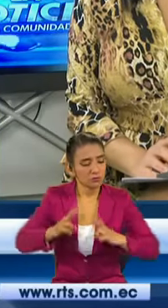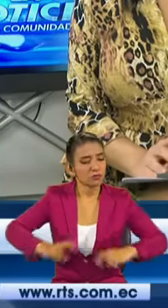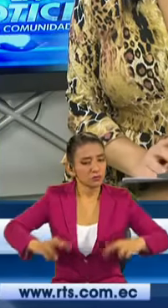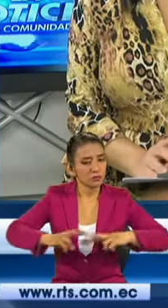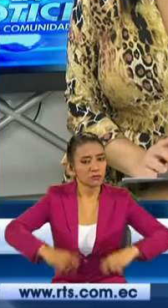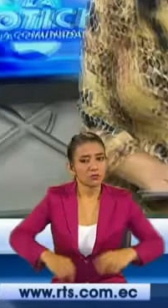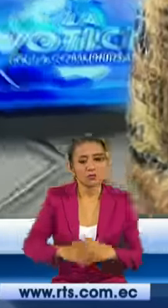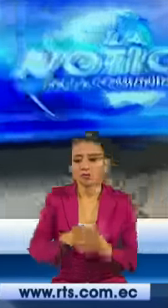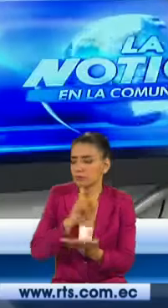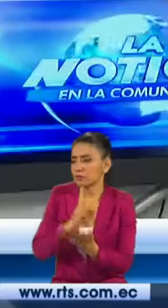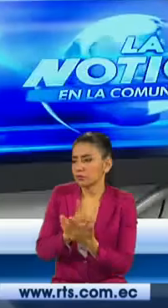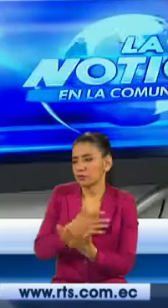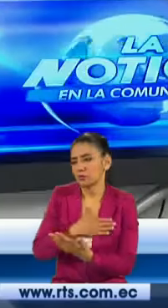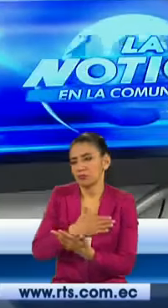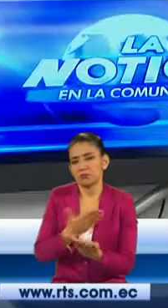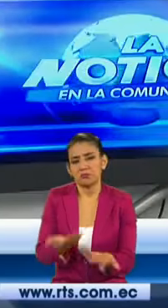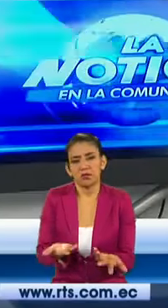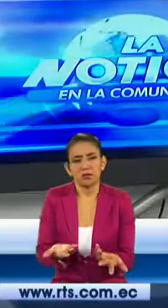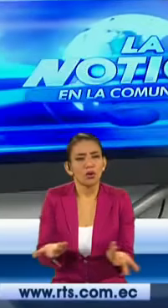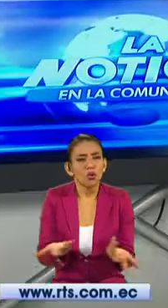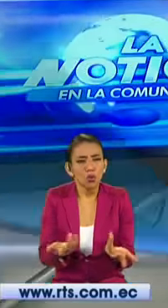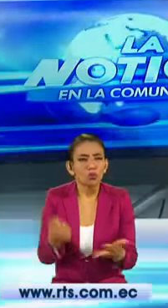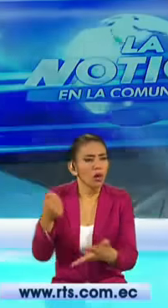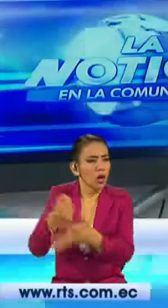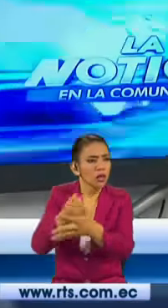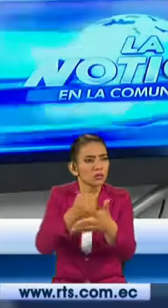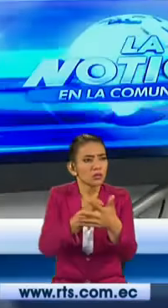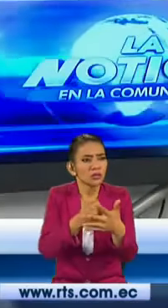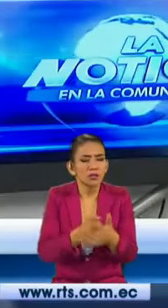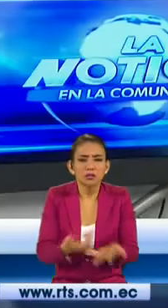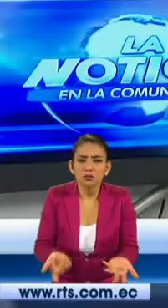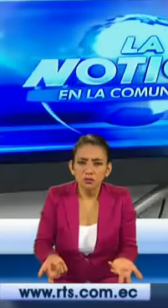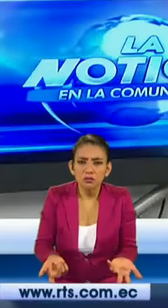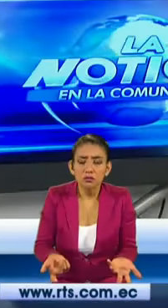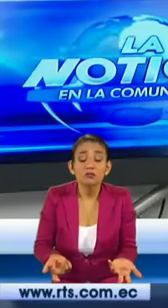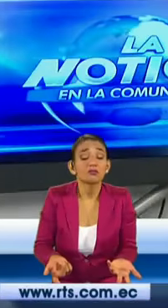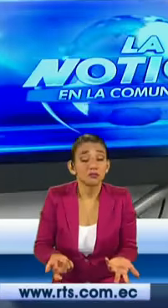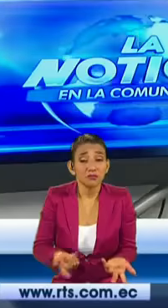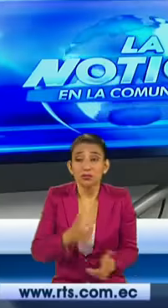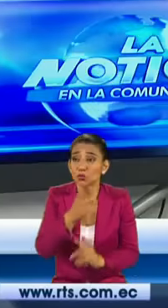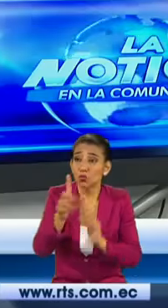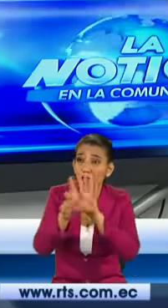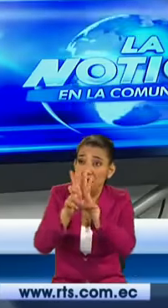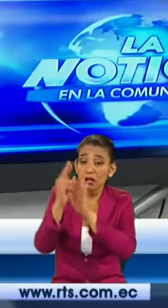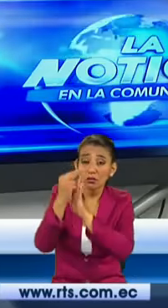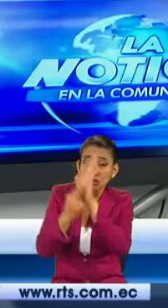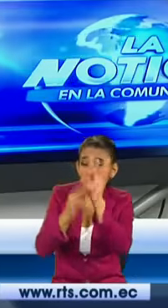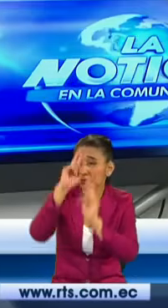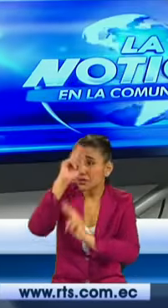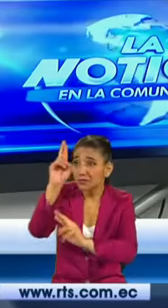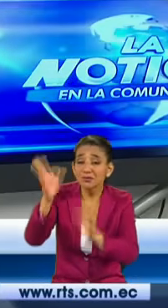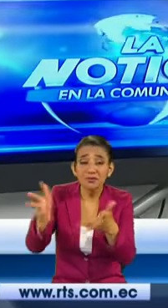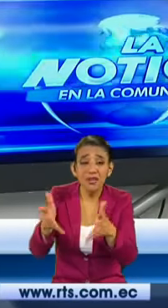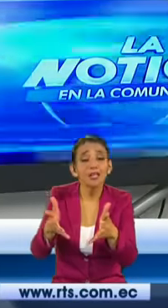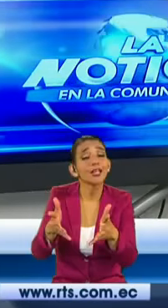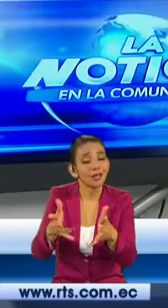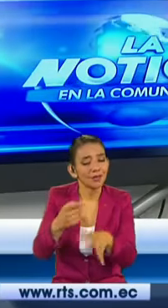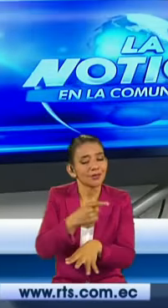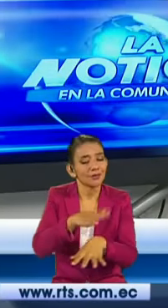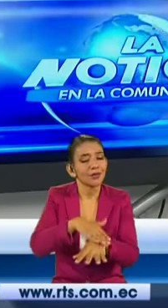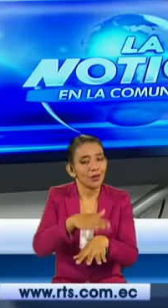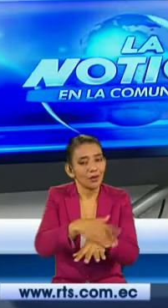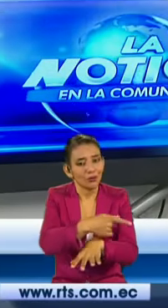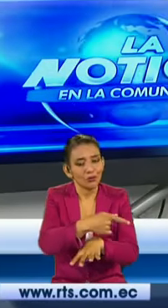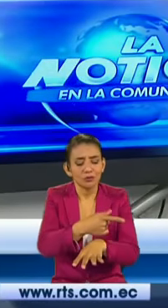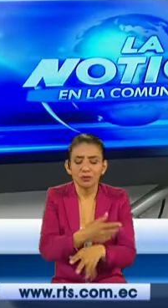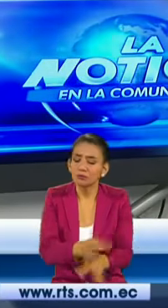Así es lamentable ver cómo se ocasionan estos accidentes de tránsito. La inobservancia de la norma, amigos, es fundamental. Hay que tener mucho cuidado y